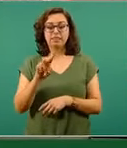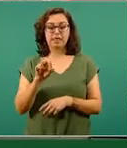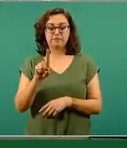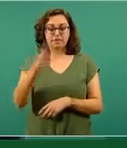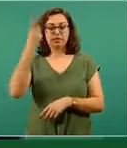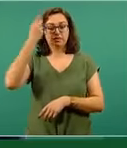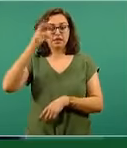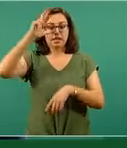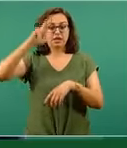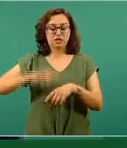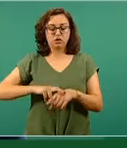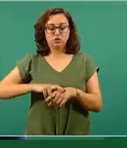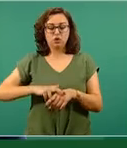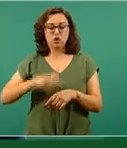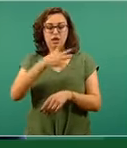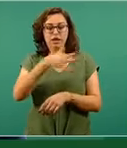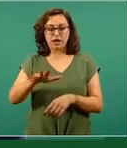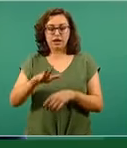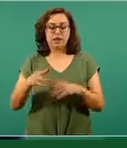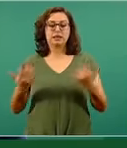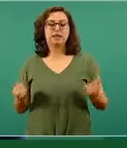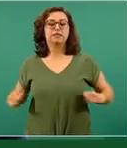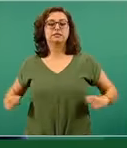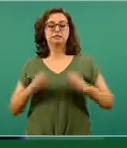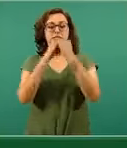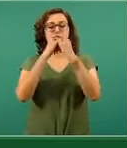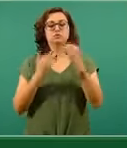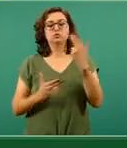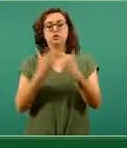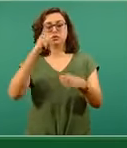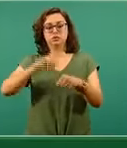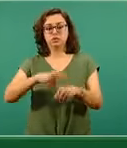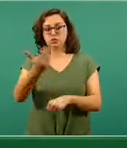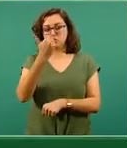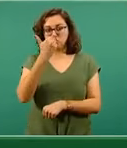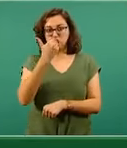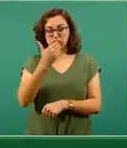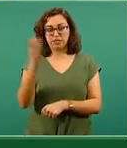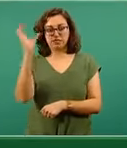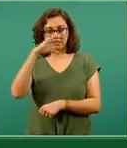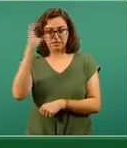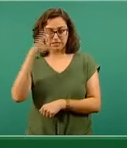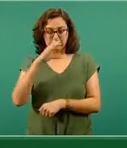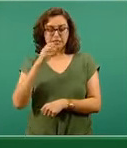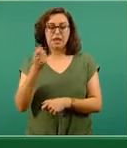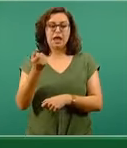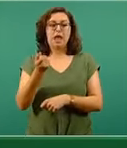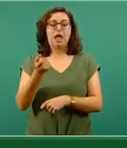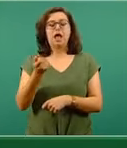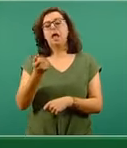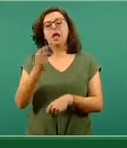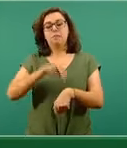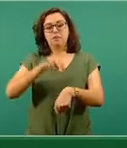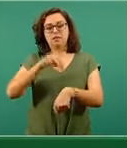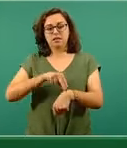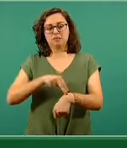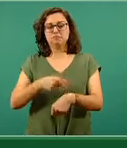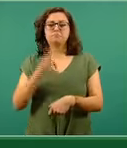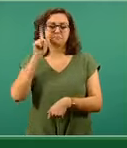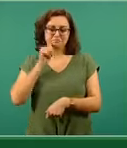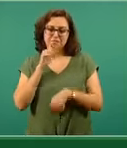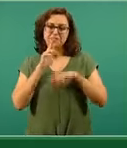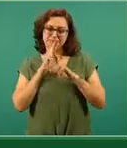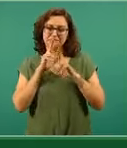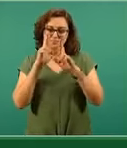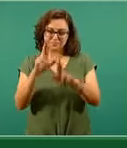Instituto Nacional de Nutrición y Ciencias Médicas, entonces le difiero la respuesta para mañana, porque va a hablar precisamente de esto